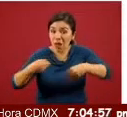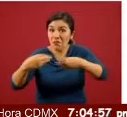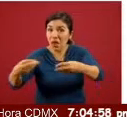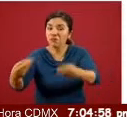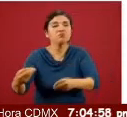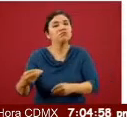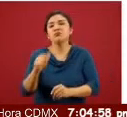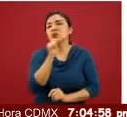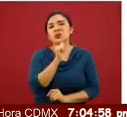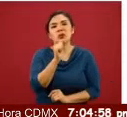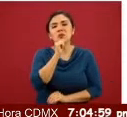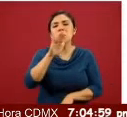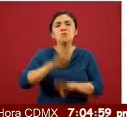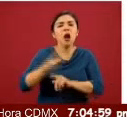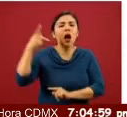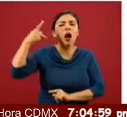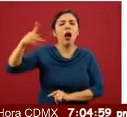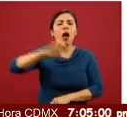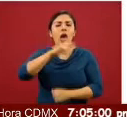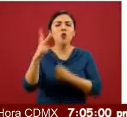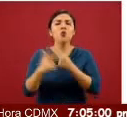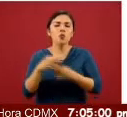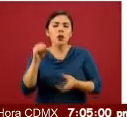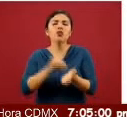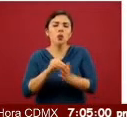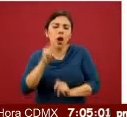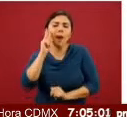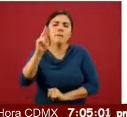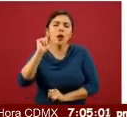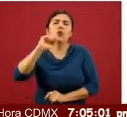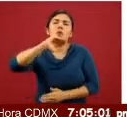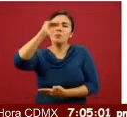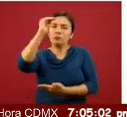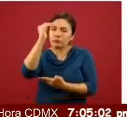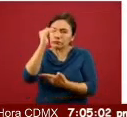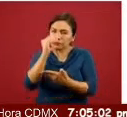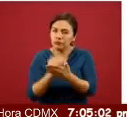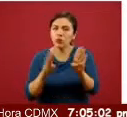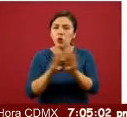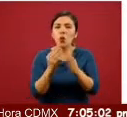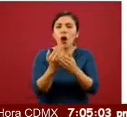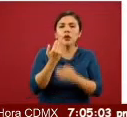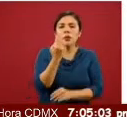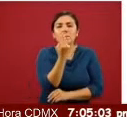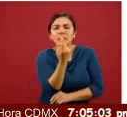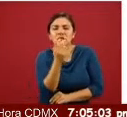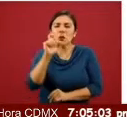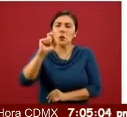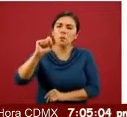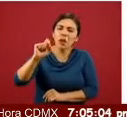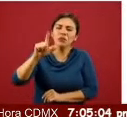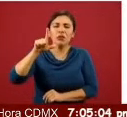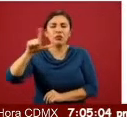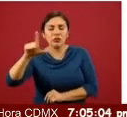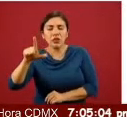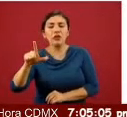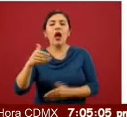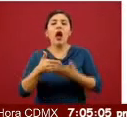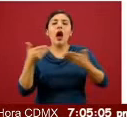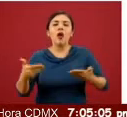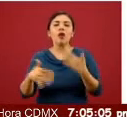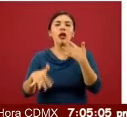allá de la región de Europa, que sí vemos que se ha venido contrayendo, de haber estado en un 25, un 20, un 17, y ya se encuentra